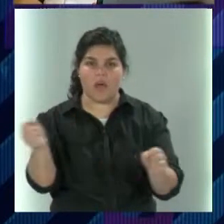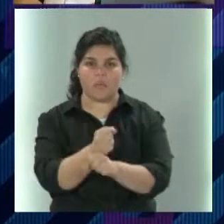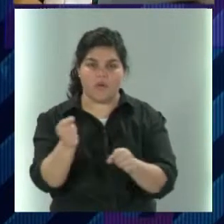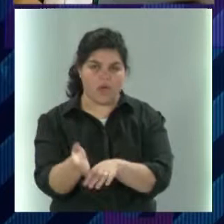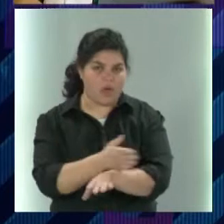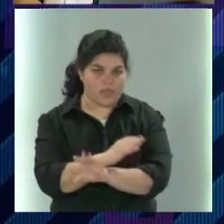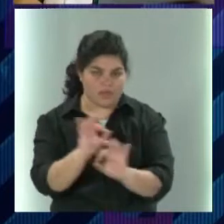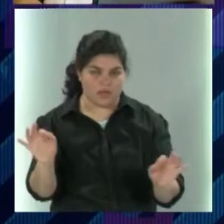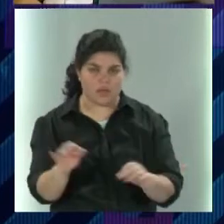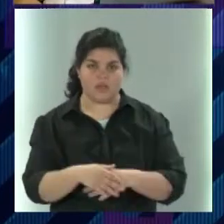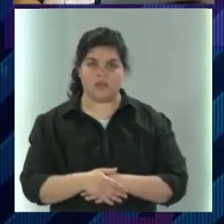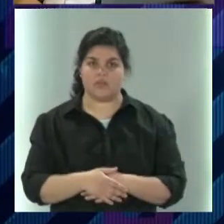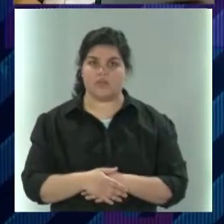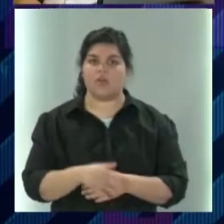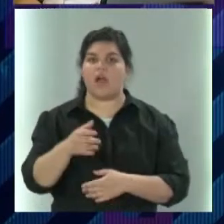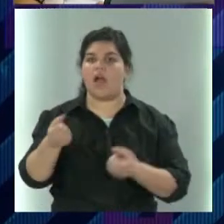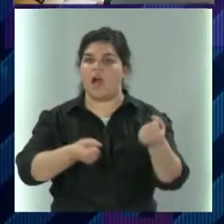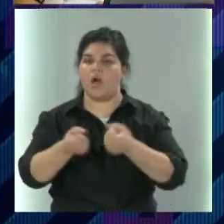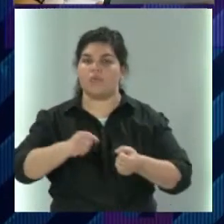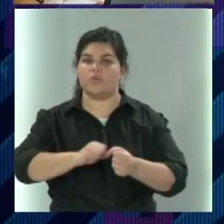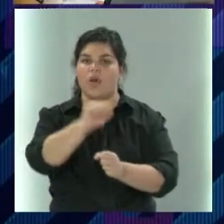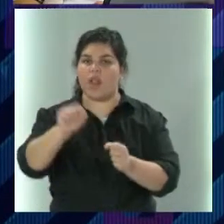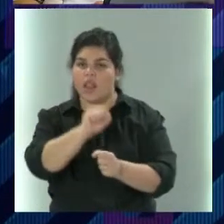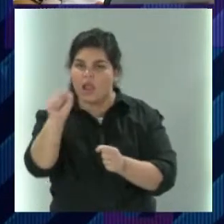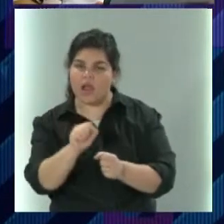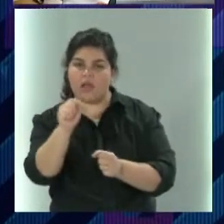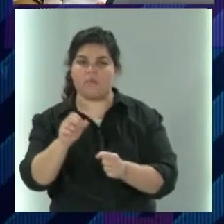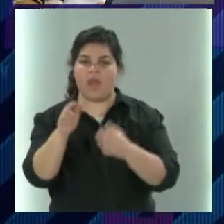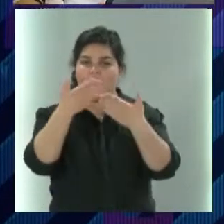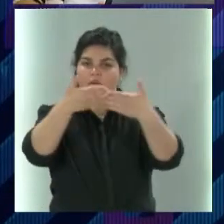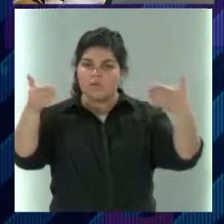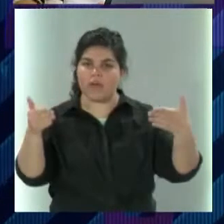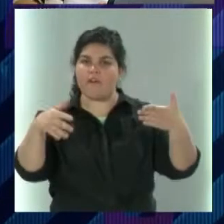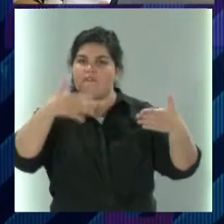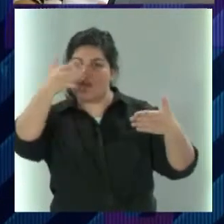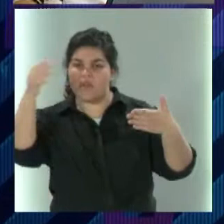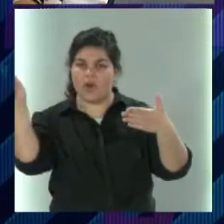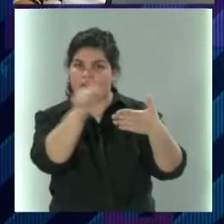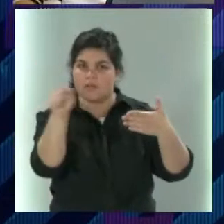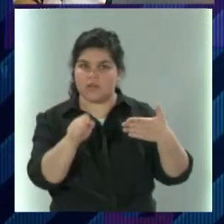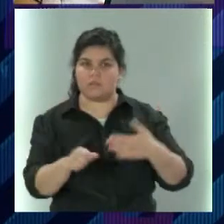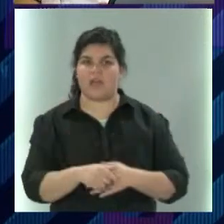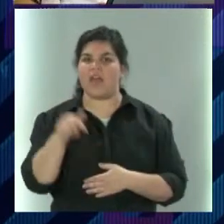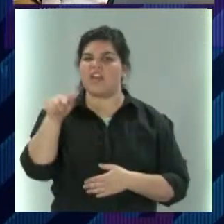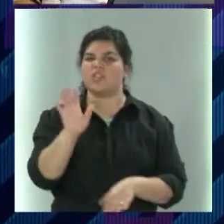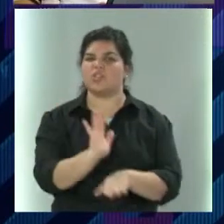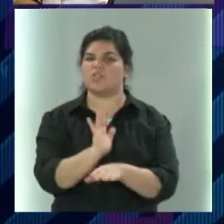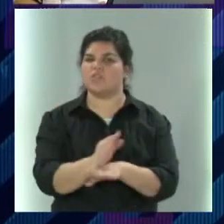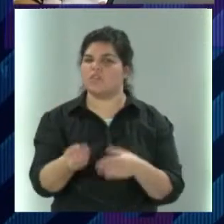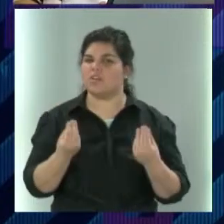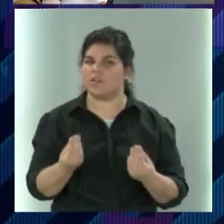y ofrecer limpieza de vehículos o de parabrisas. Simplemente, lo vamos a decir de una manera más llana, esto tiene que ver